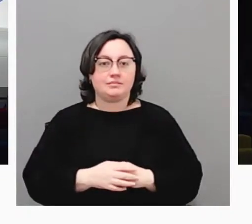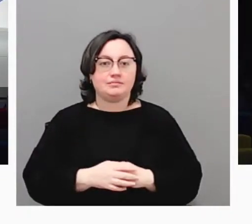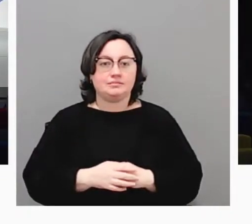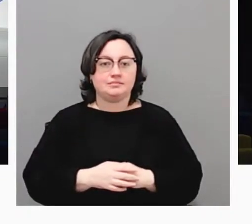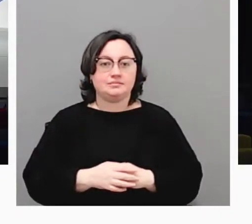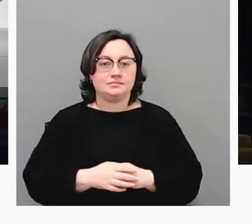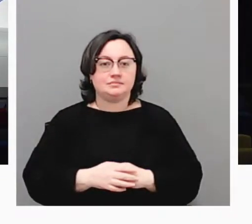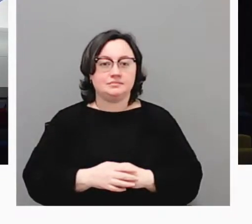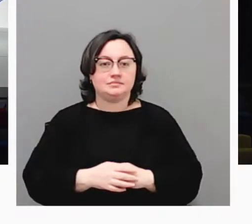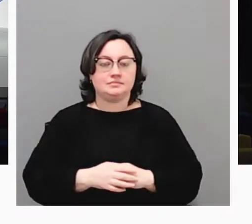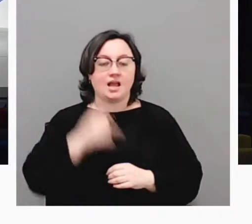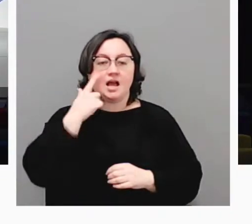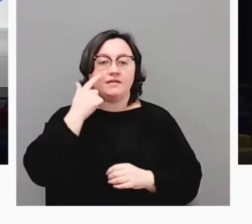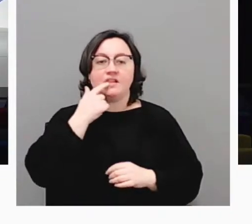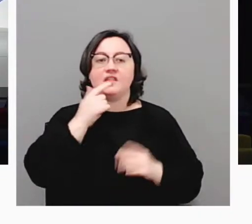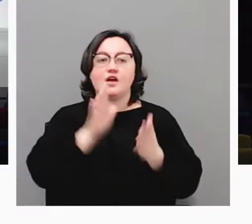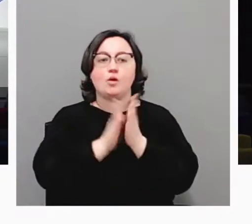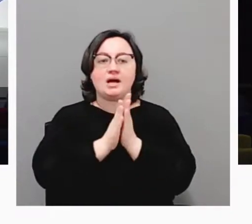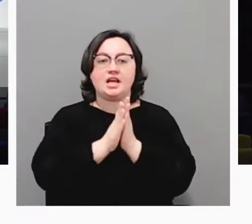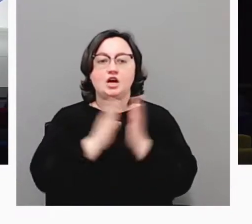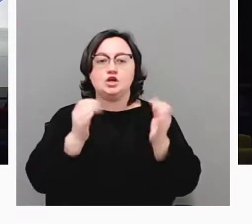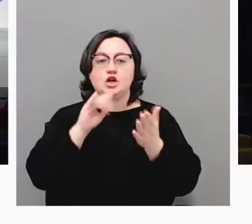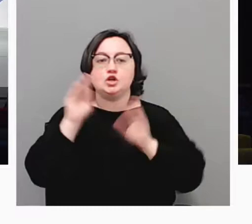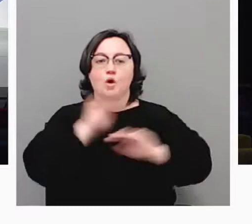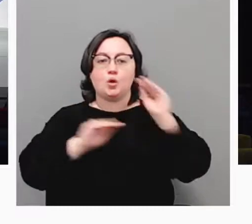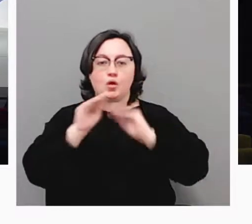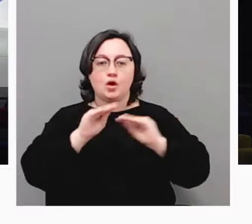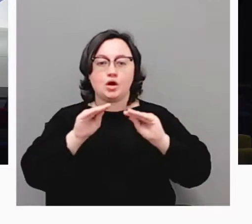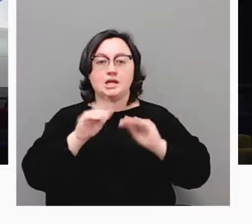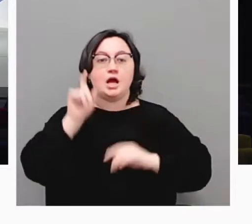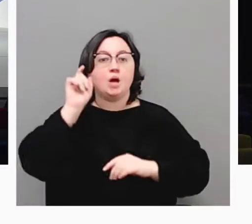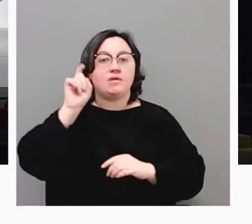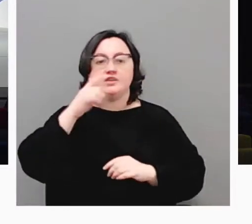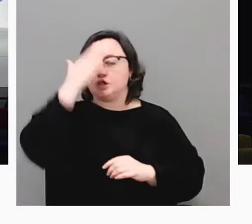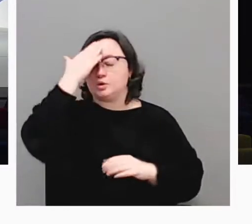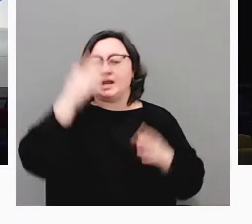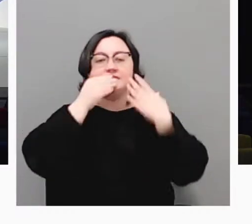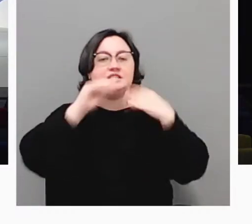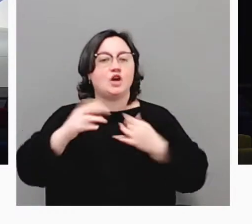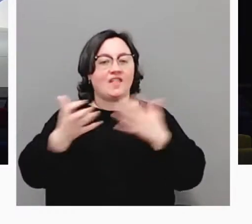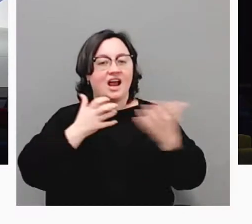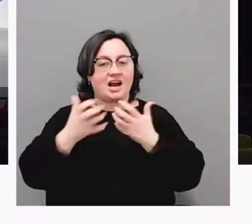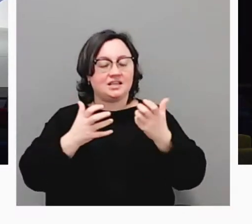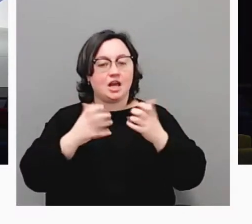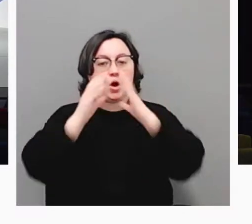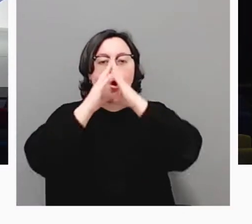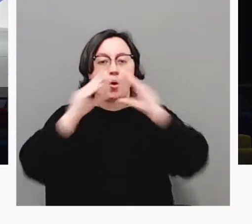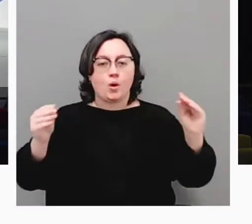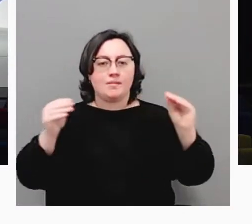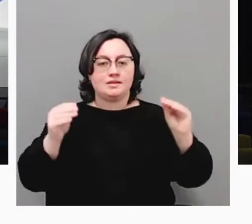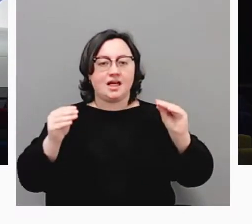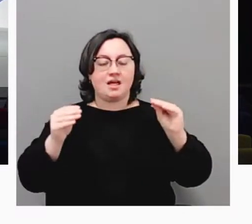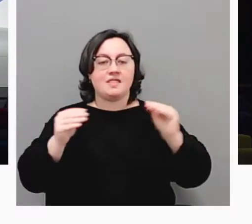Vamos a ver si nos dicen los compañeros que se resuelve ese problema. Él es profesor titular de Historia del Arte en la Universidad